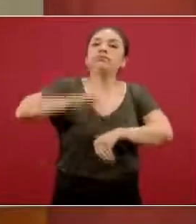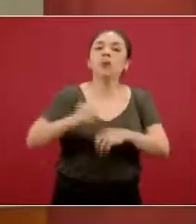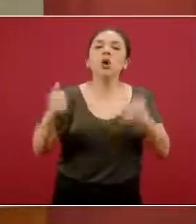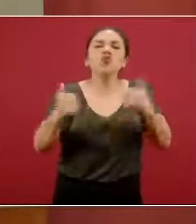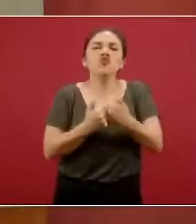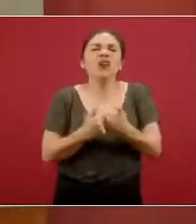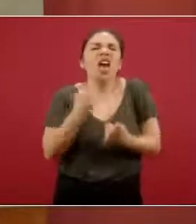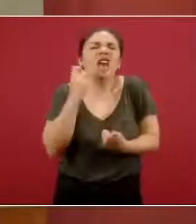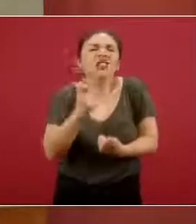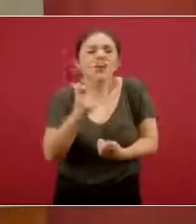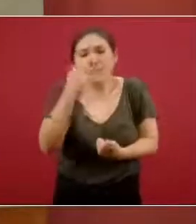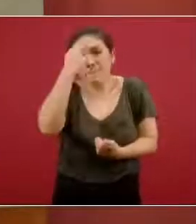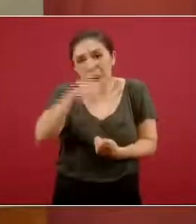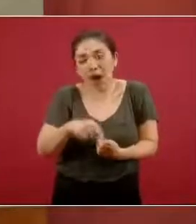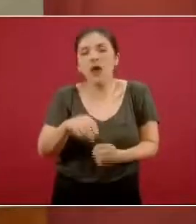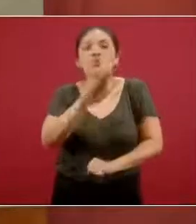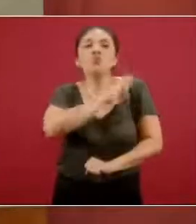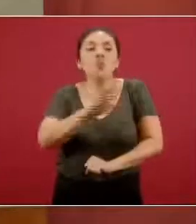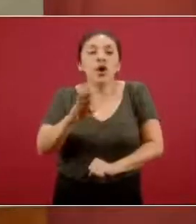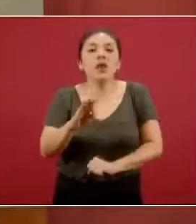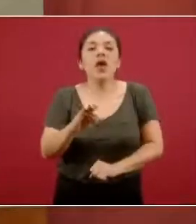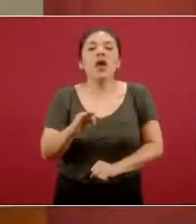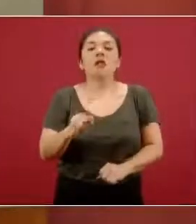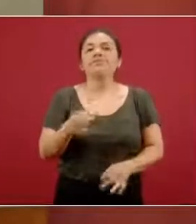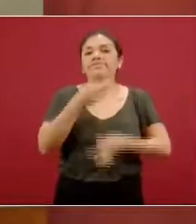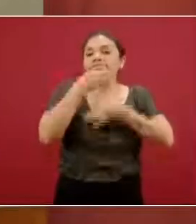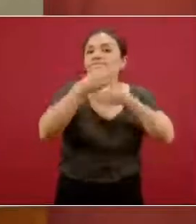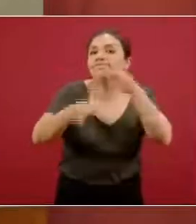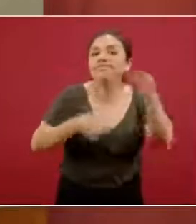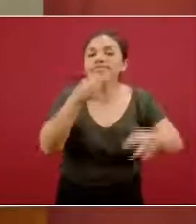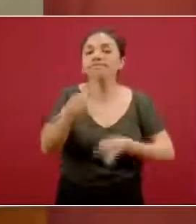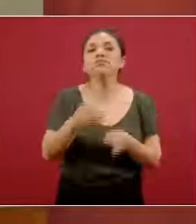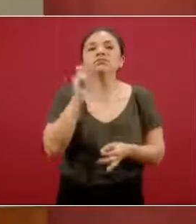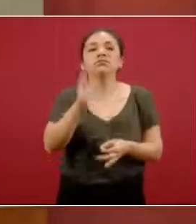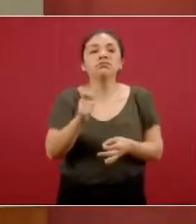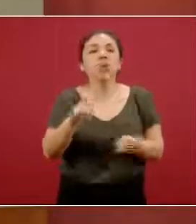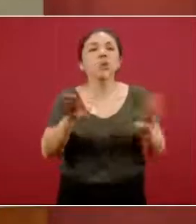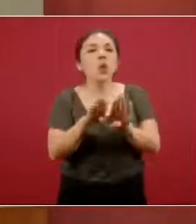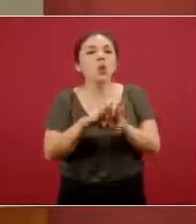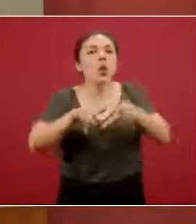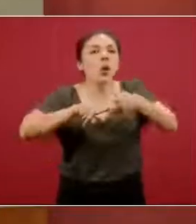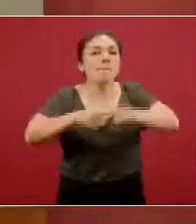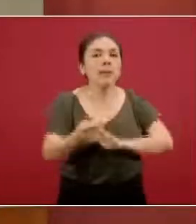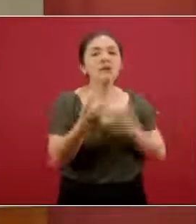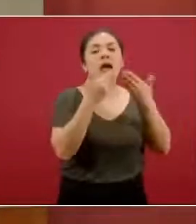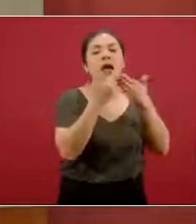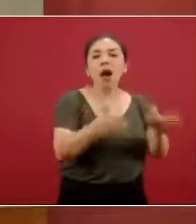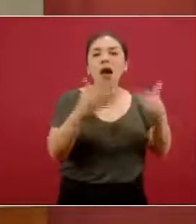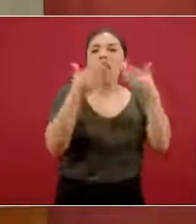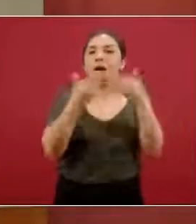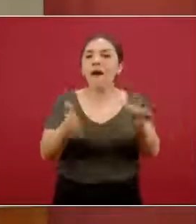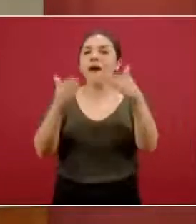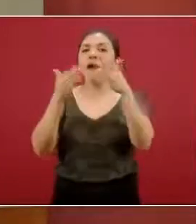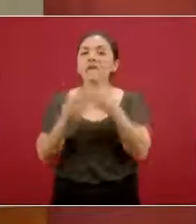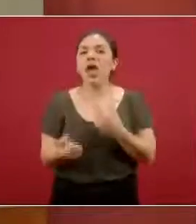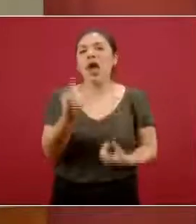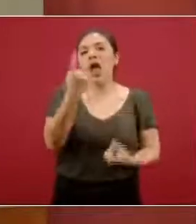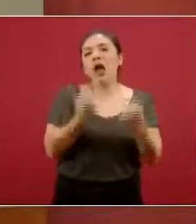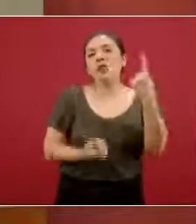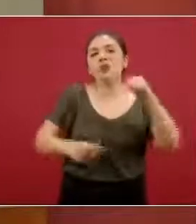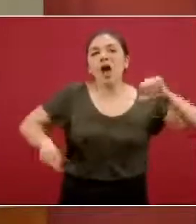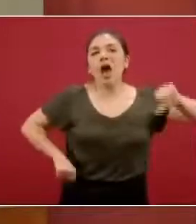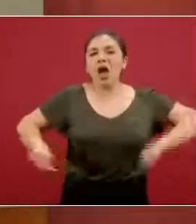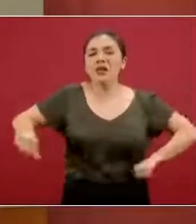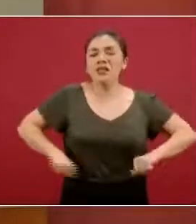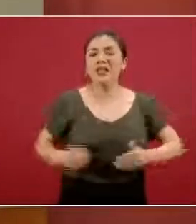la intención precisamente de poder dirigir la apertura de actividades que en su